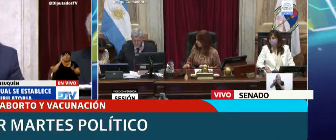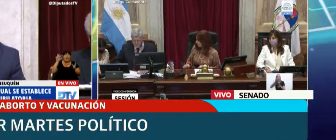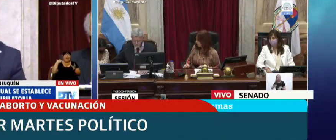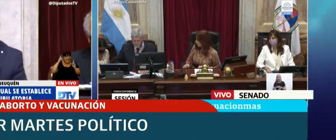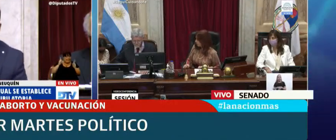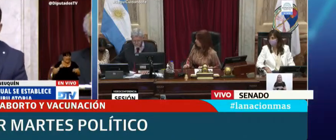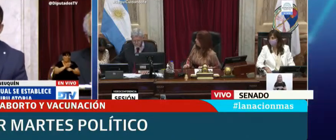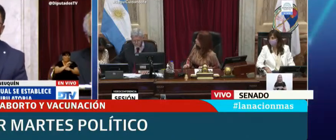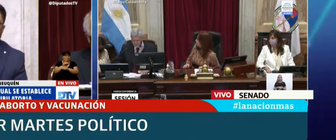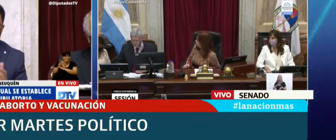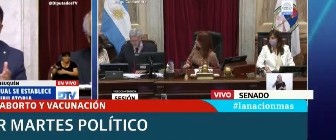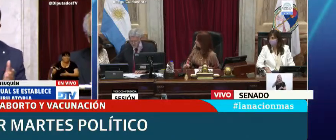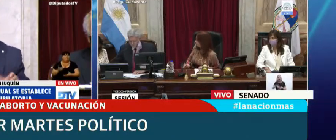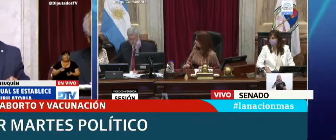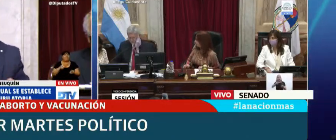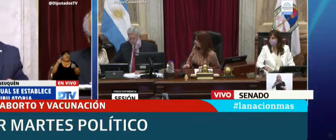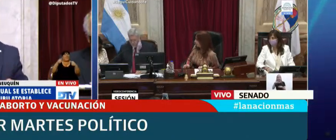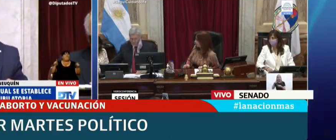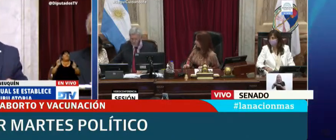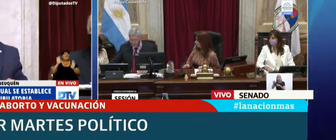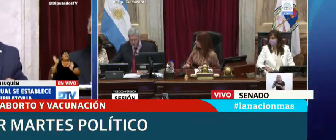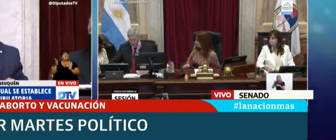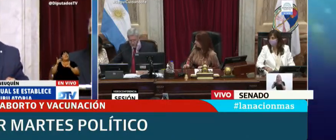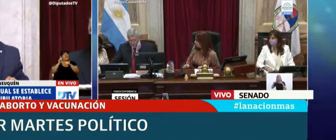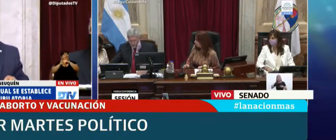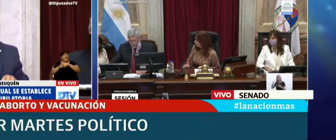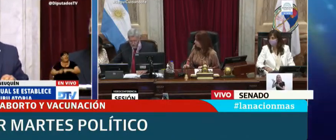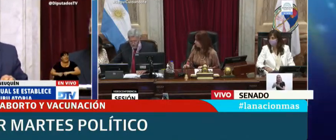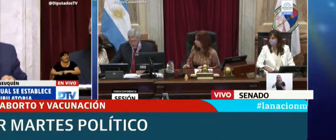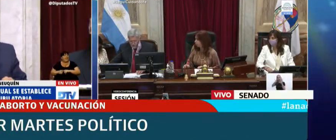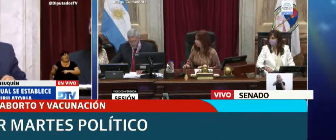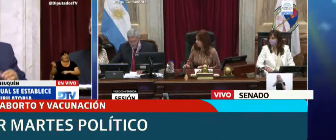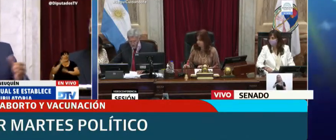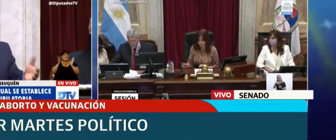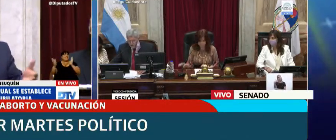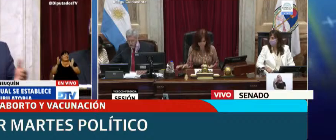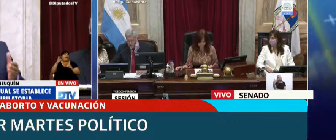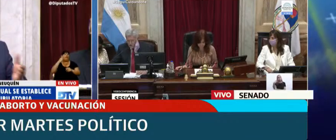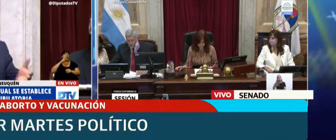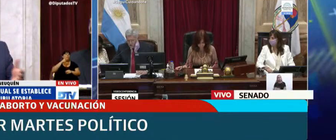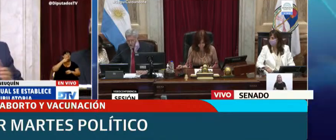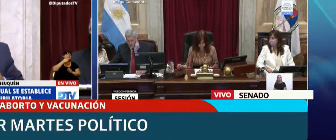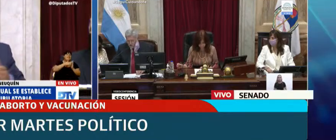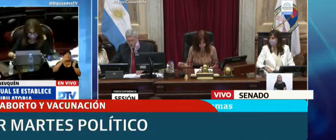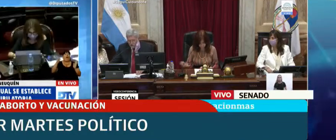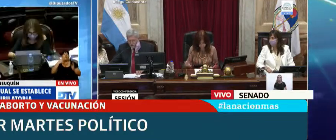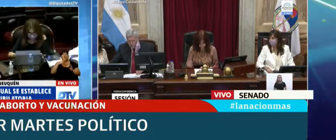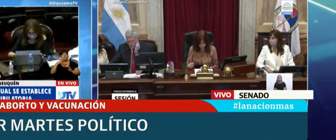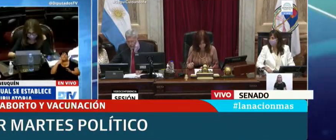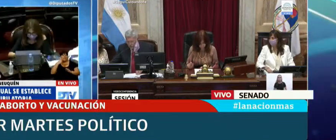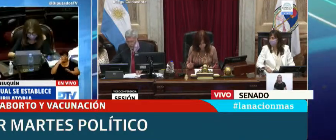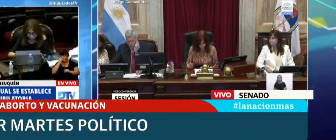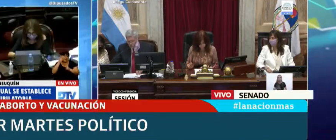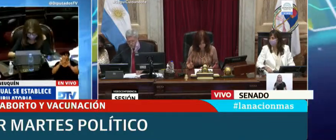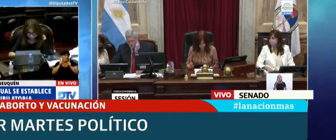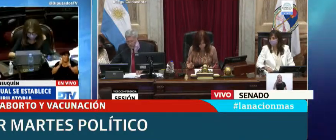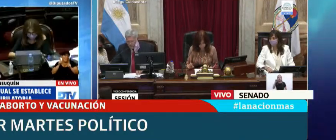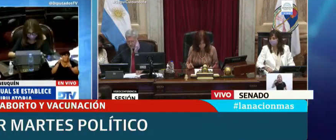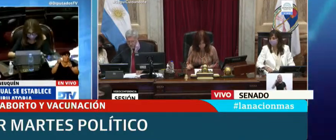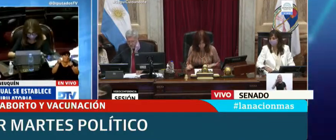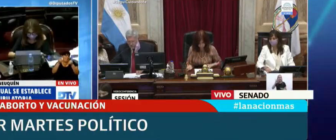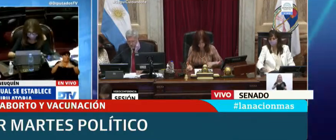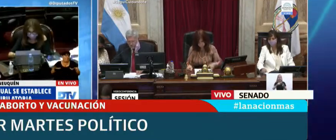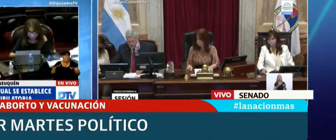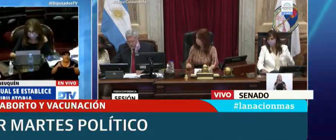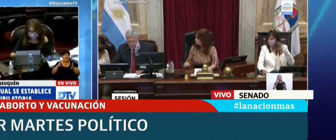presupuesto la creación de una zona franca de misiones una zona franca perdón y esto había puesto en duda pero bueno finalmente estaba